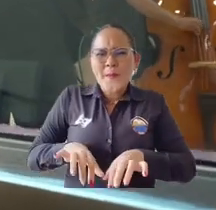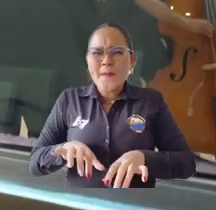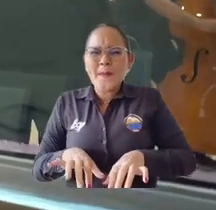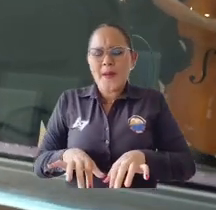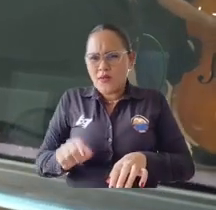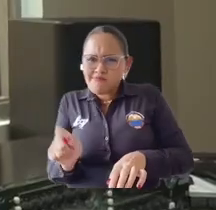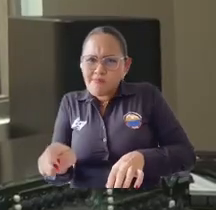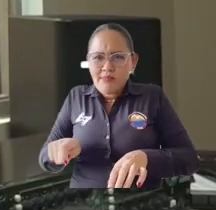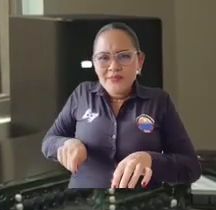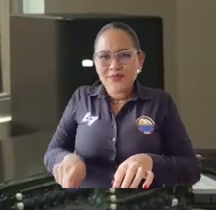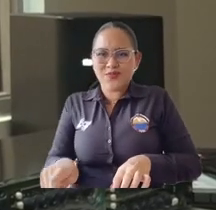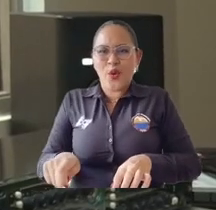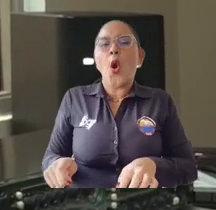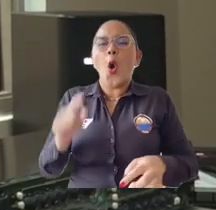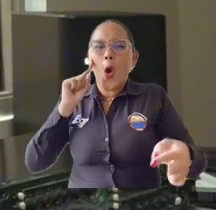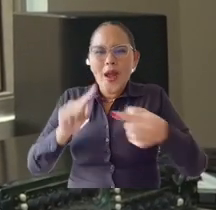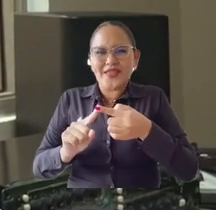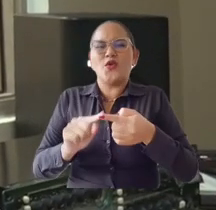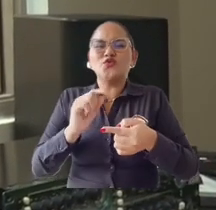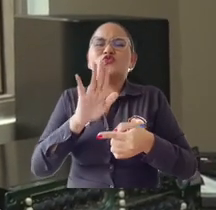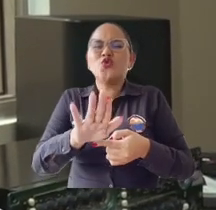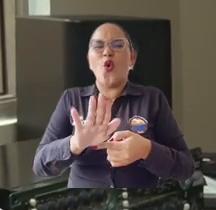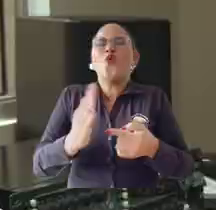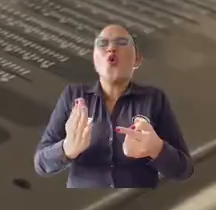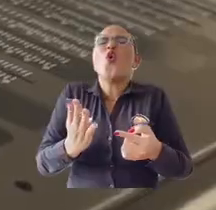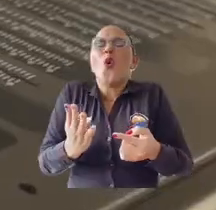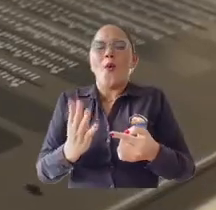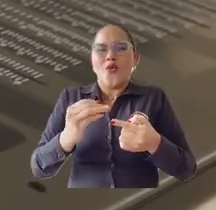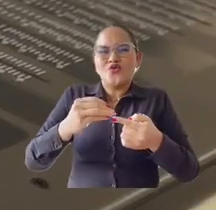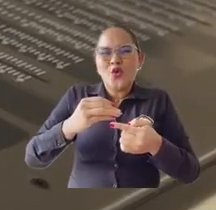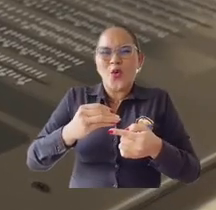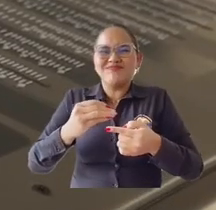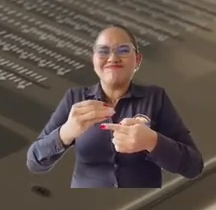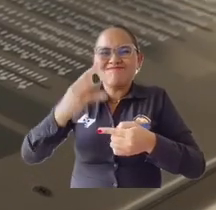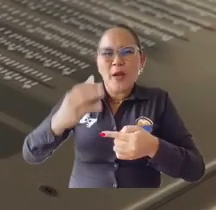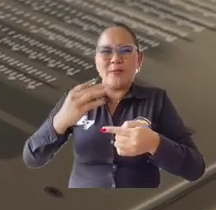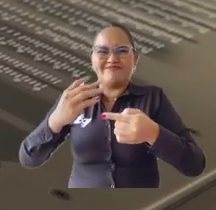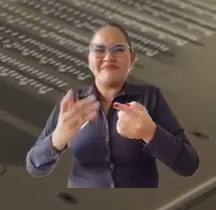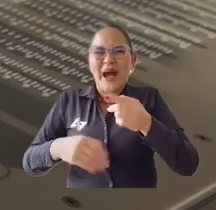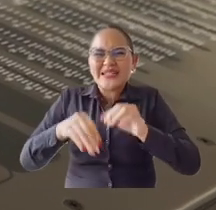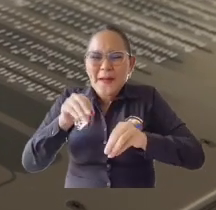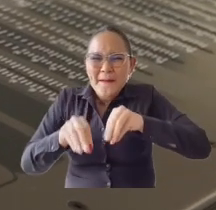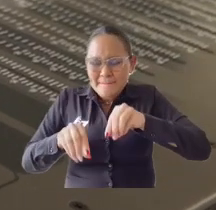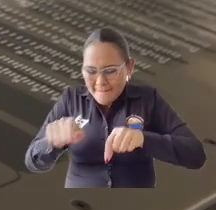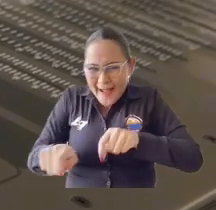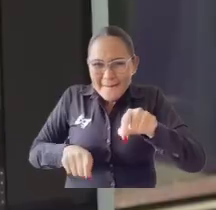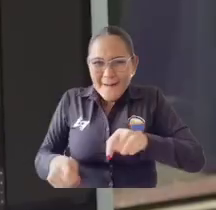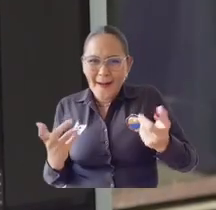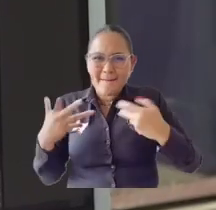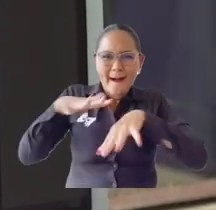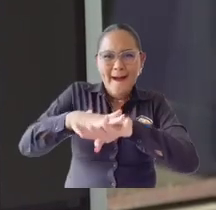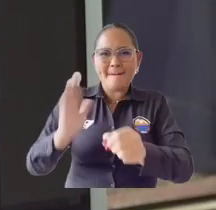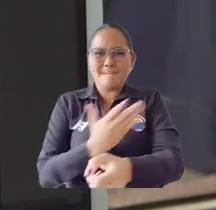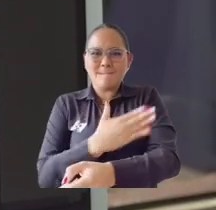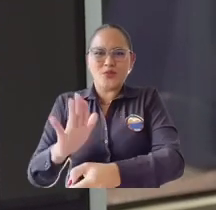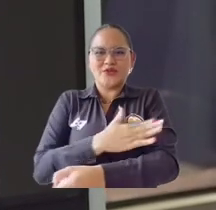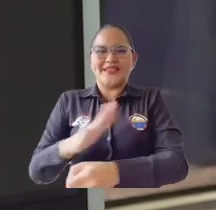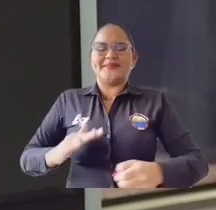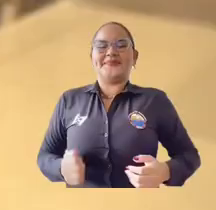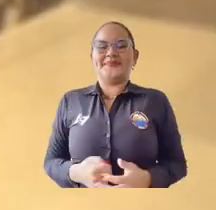través de los micrófonos y se procesan para llegar a un software y ahí hacer mezcla y sacar el producto final, que al final es lo que escucha la